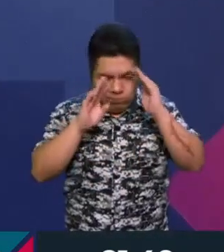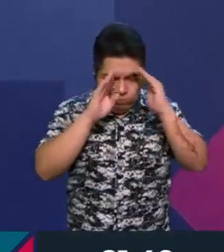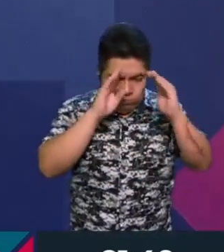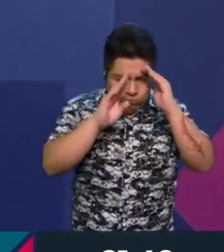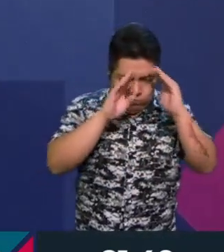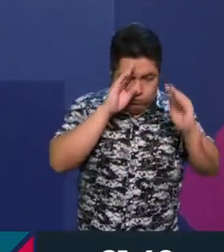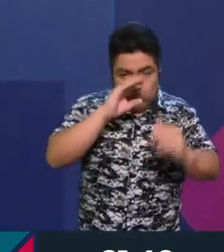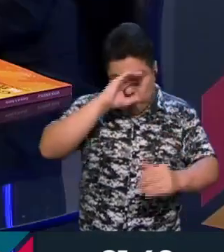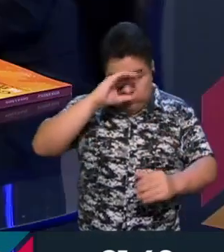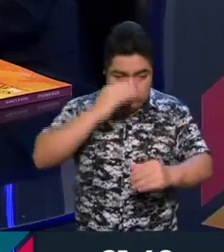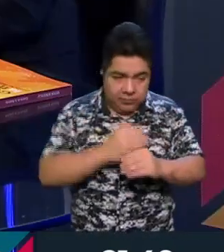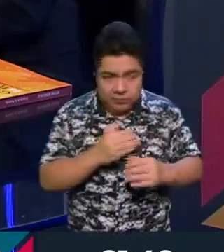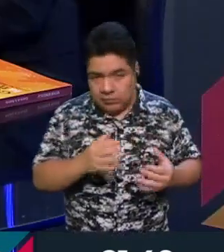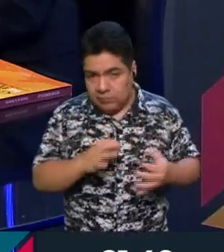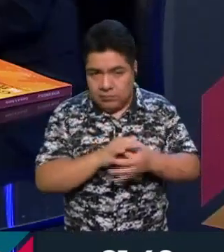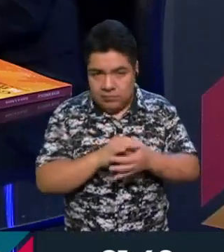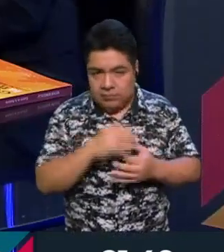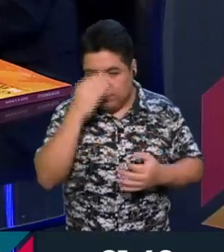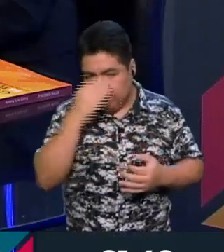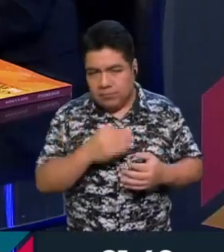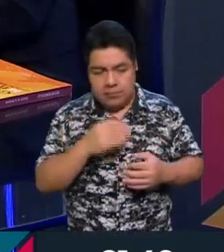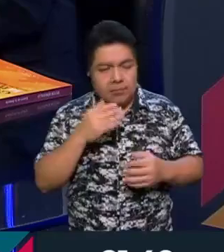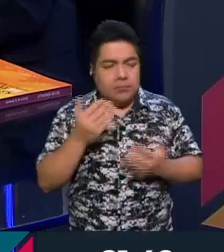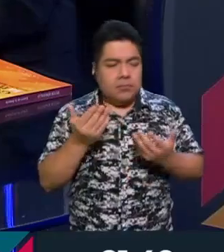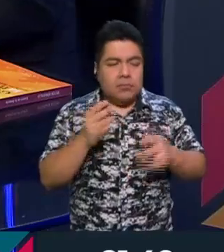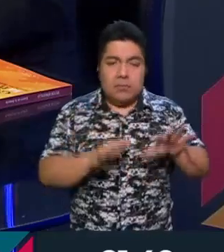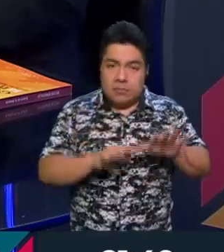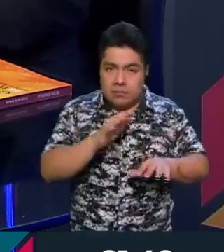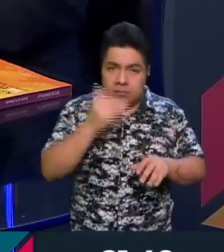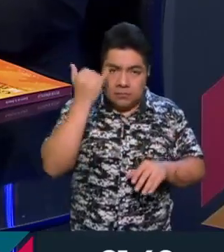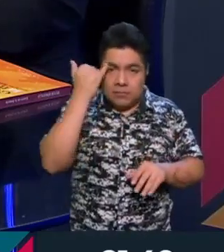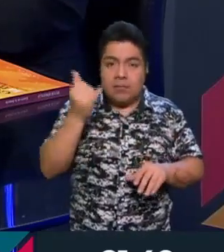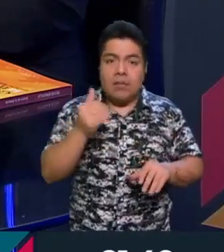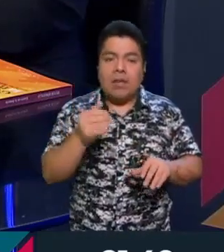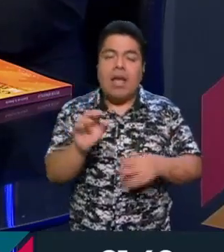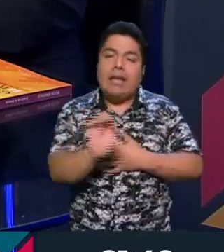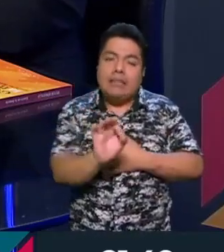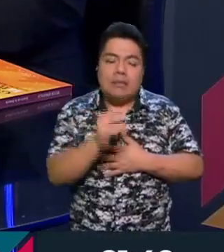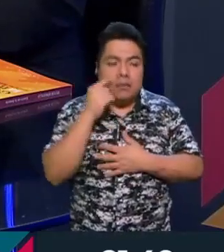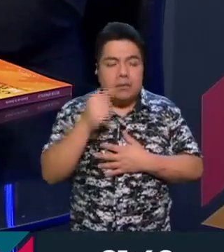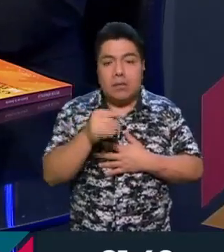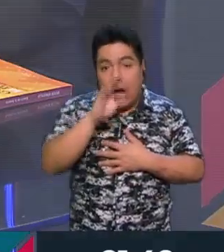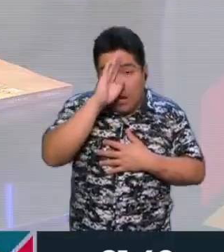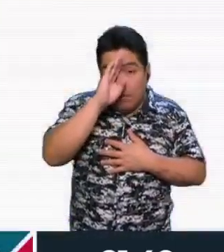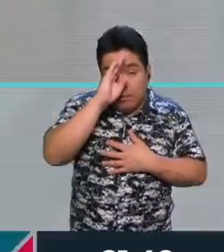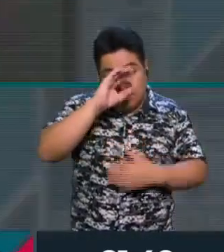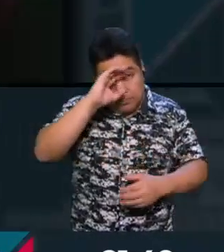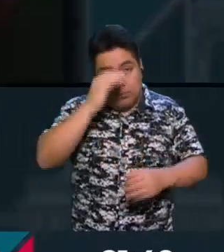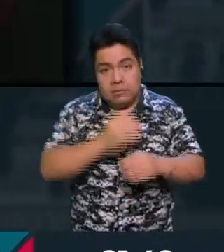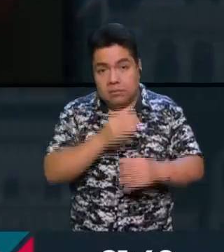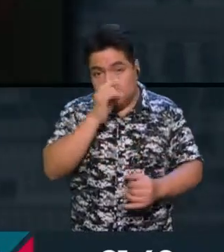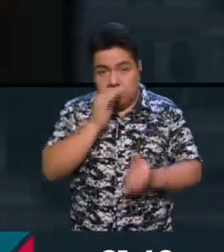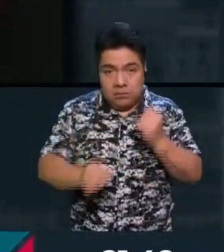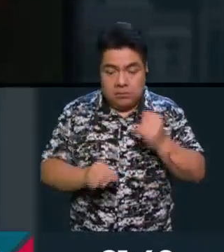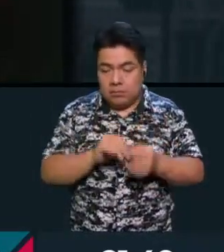pensamiento cristiano, claro, ¿no? Que es ese pensamiento que además no solamente es un pensamiento cristiano,